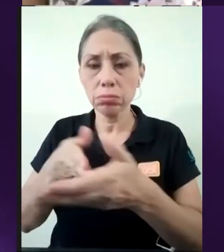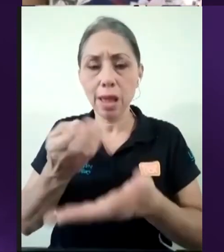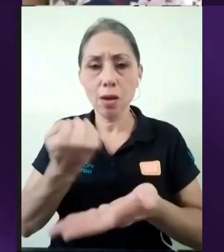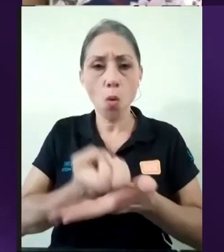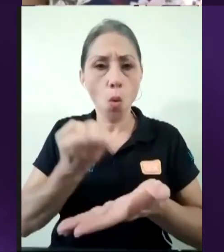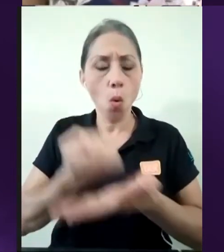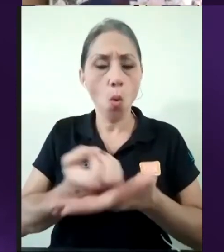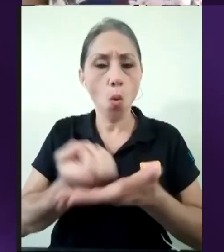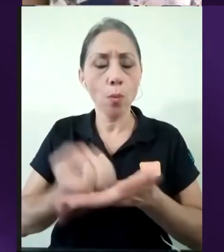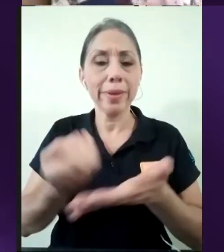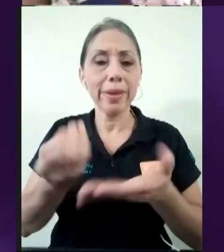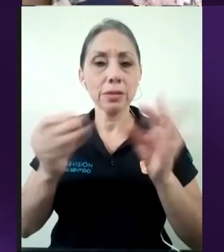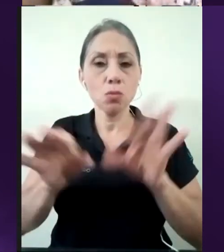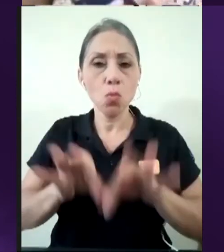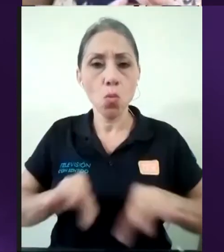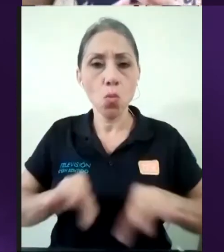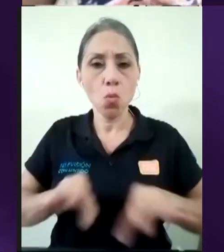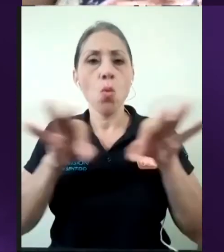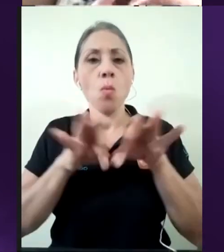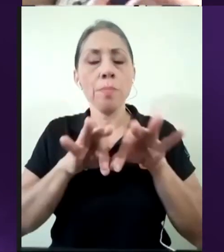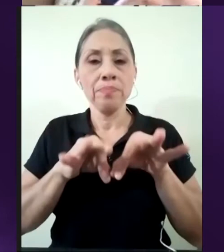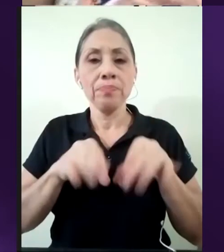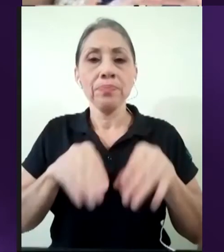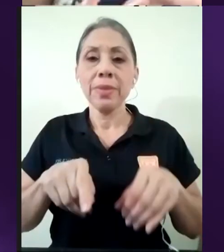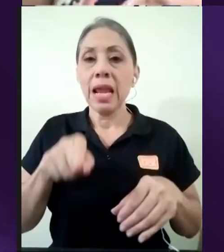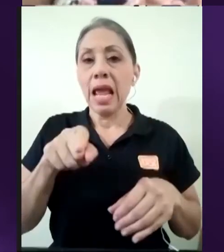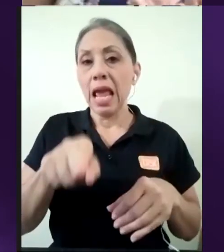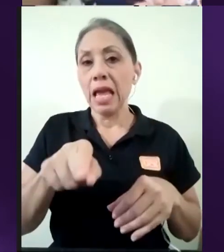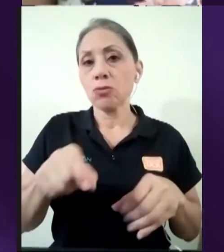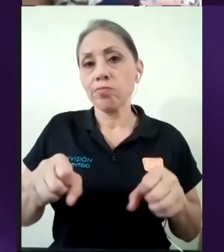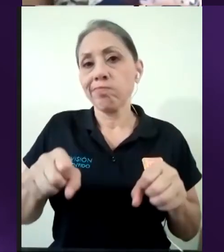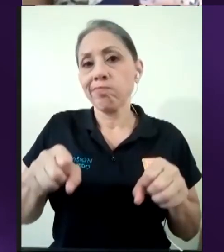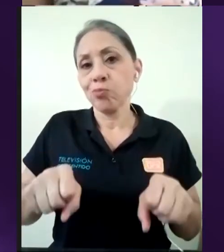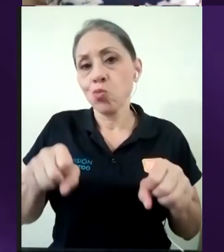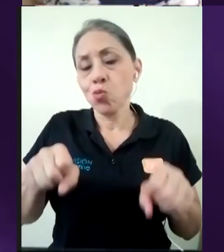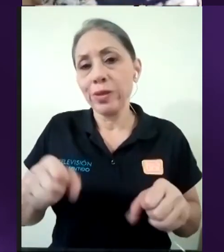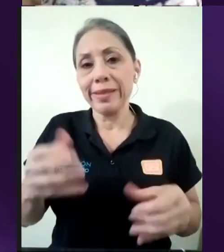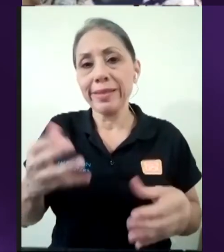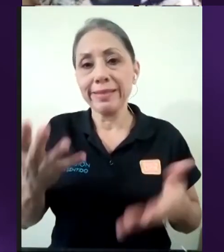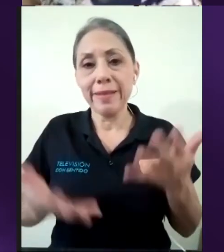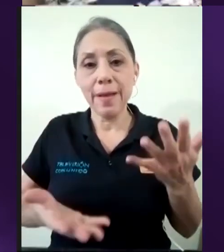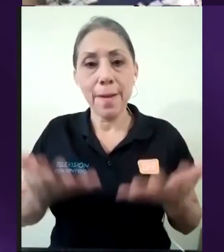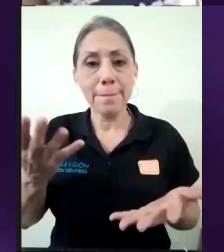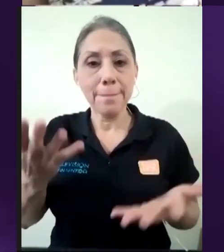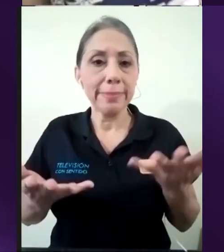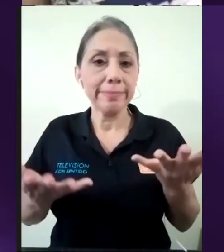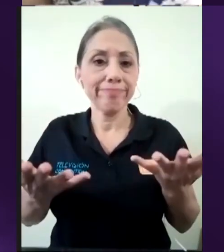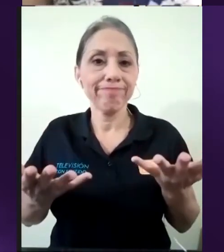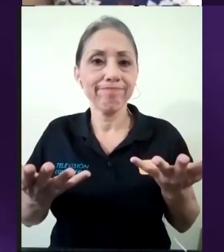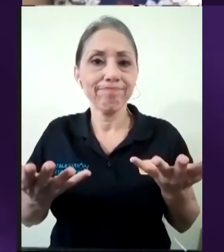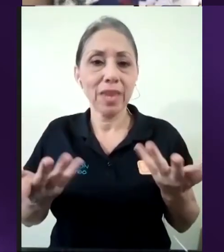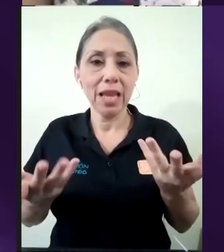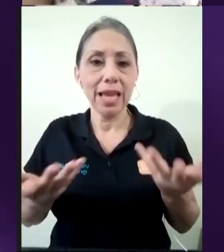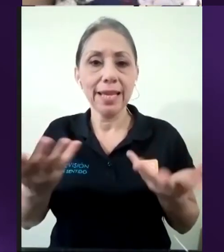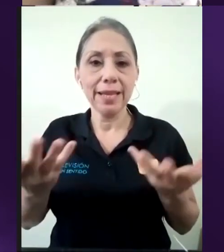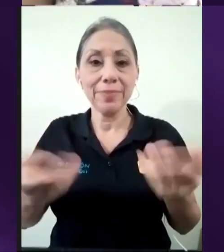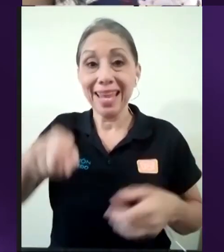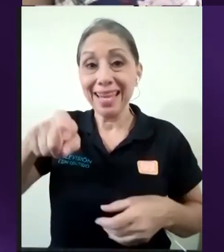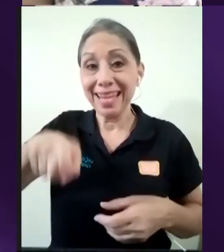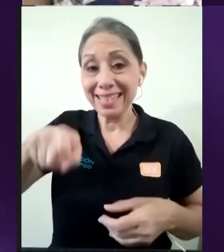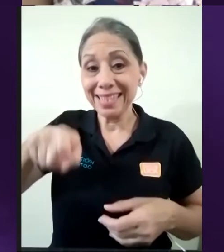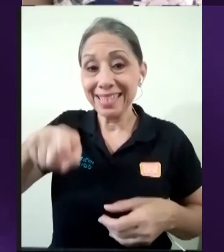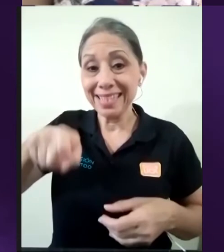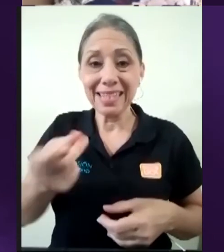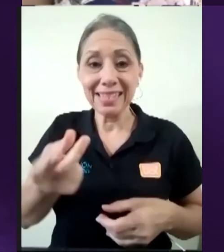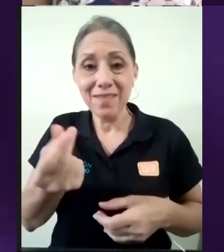podría llevar a que las necesidades financieras, ¿verdad?, sean mayores.